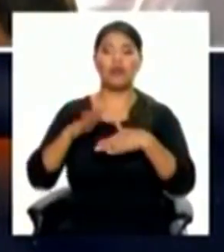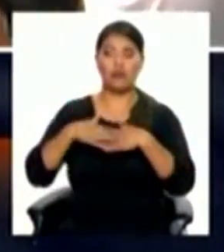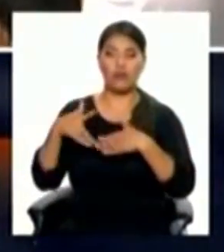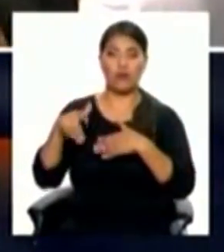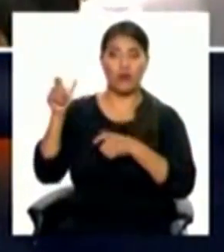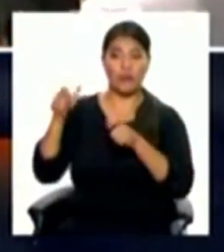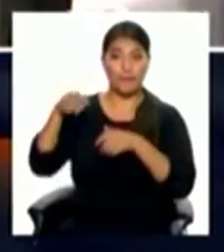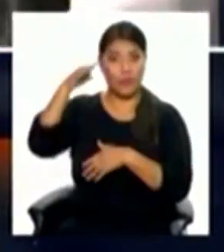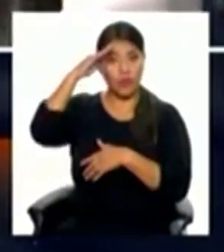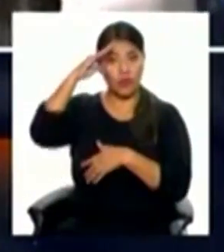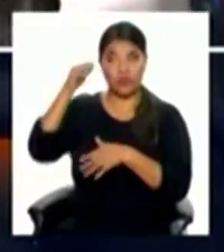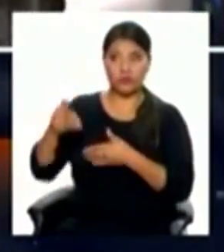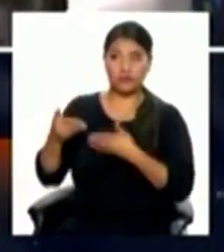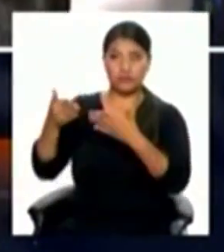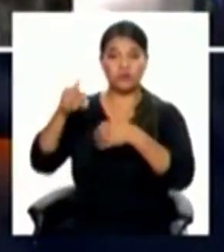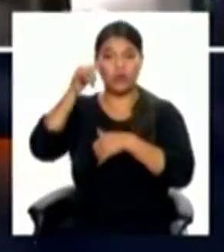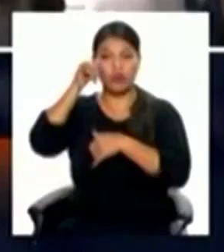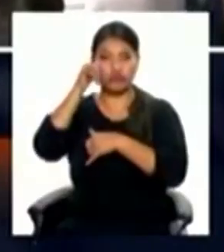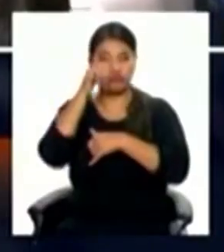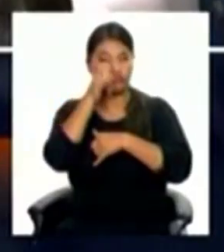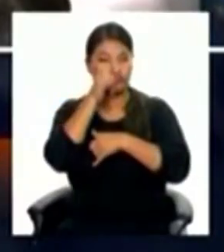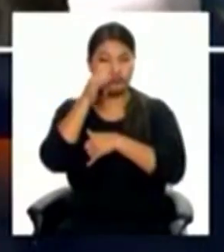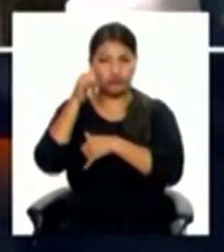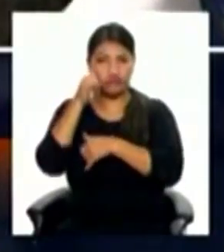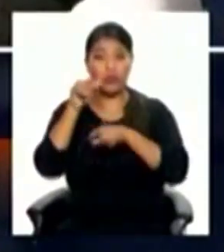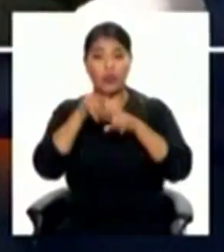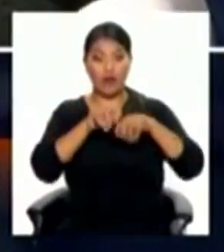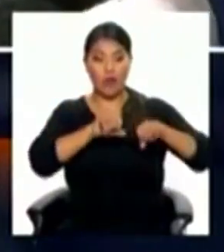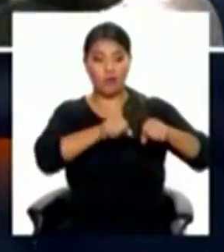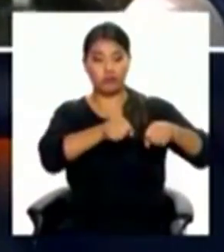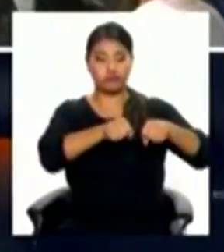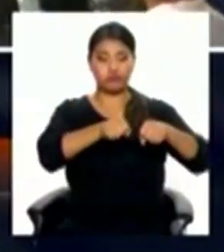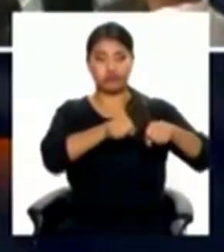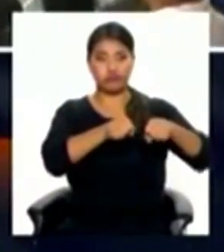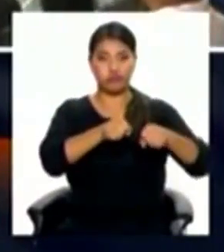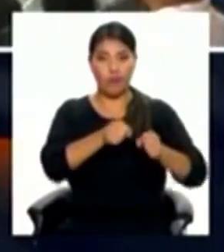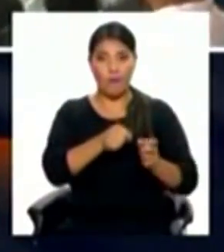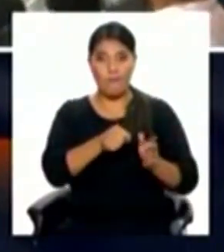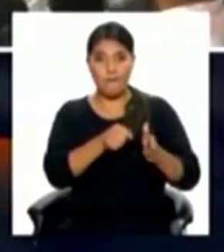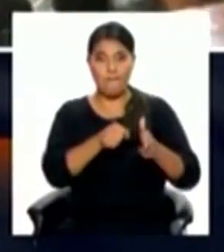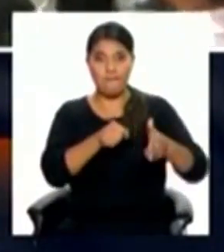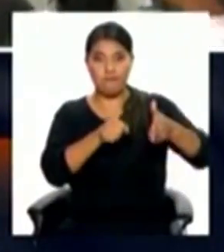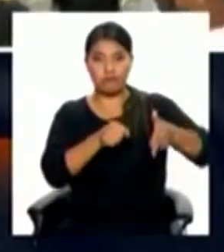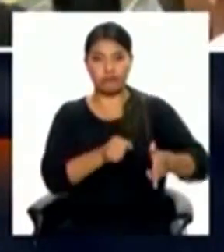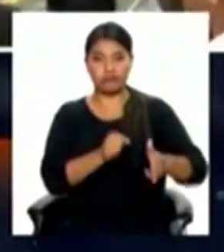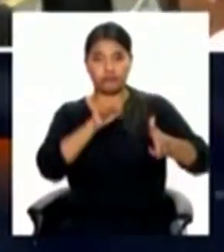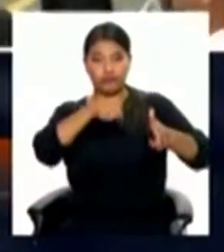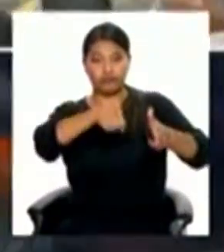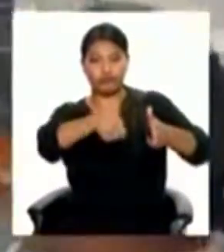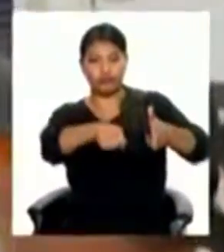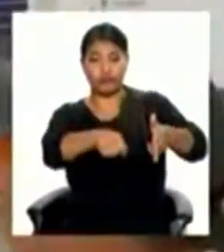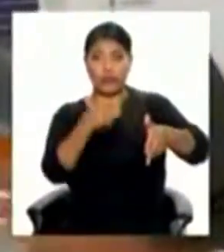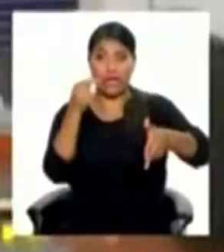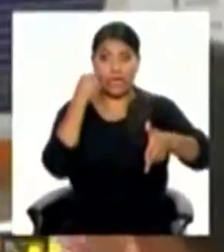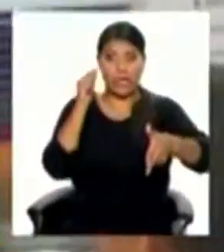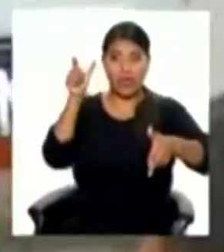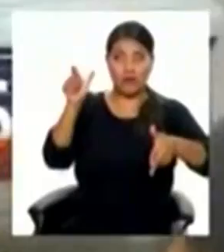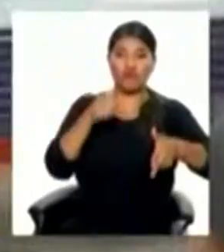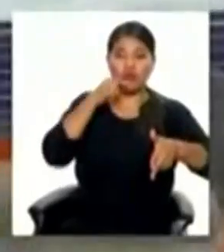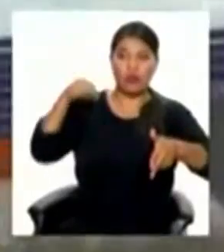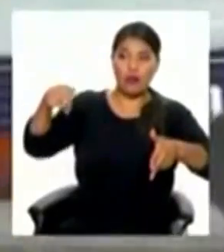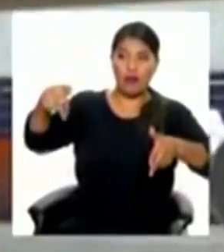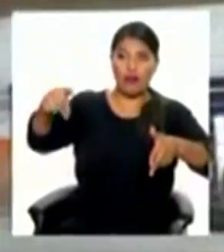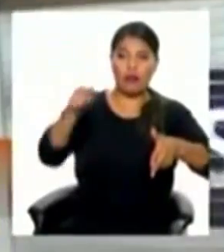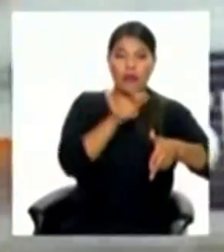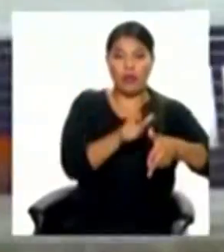la policía los videos, las imágenes que se habían registrado al momento de este asesinato ocurrido aquí en la